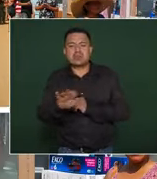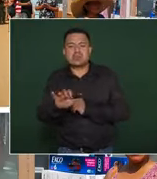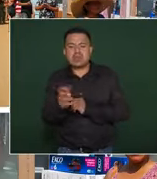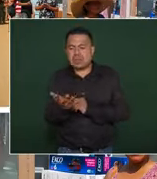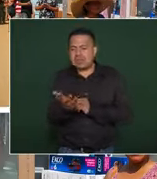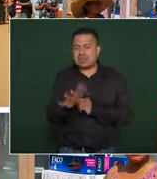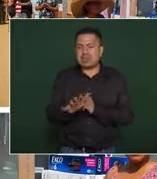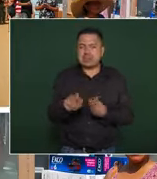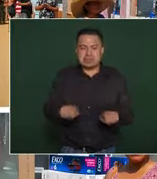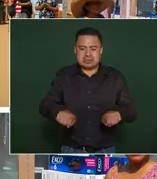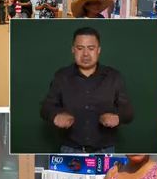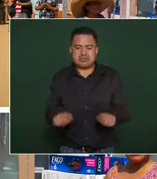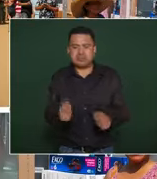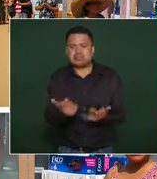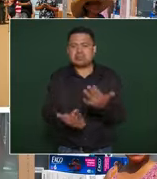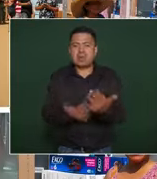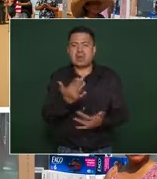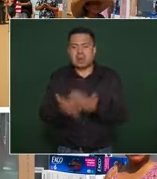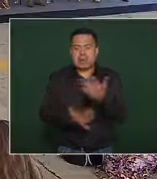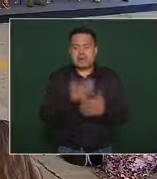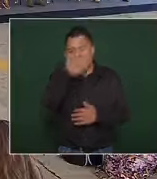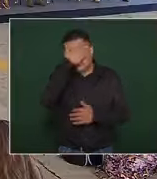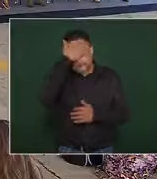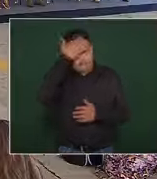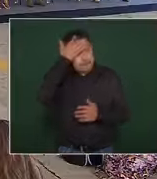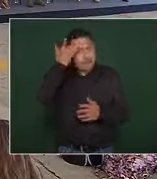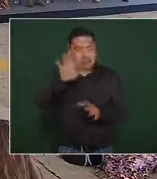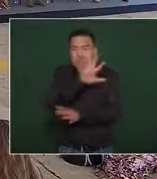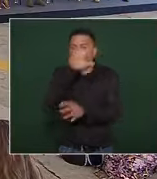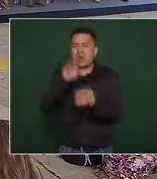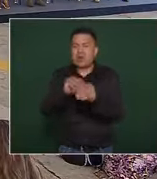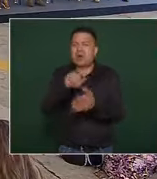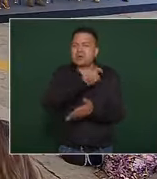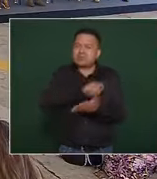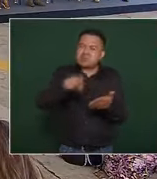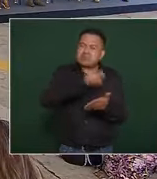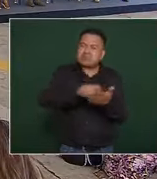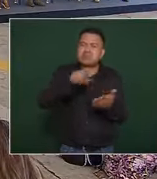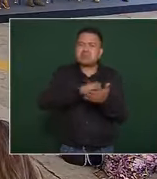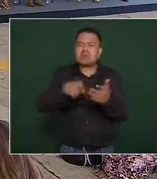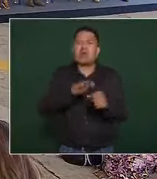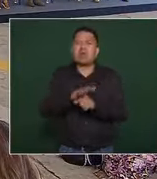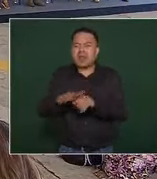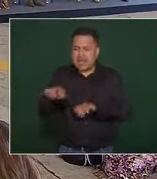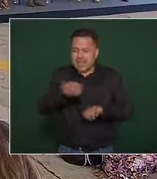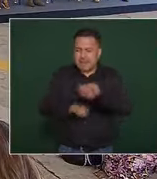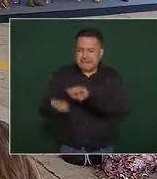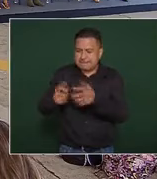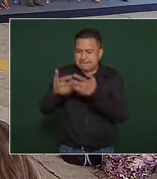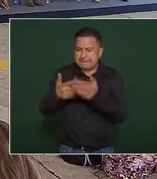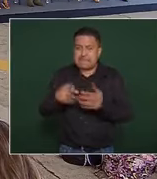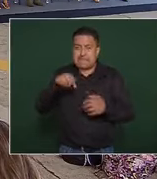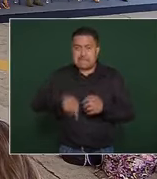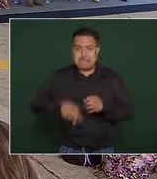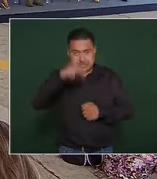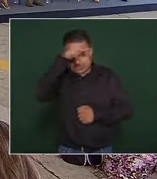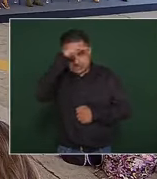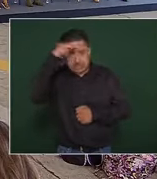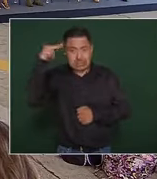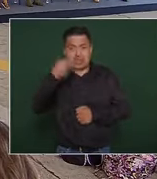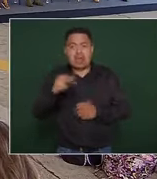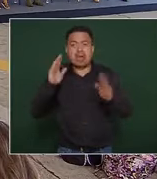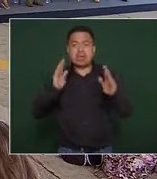14.410 estufas. De los enseres que se adquirieron a lo que es las empresas nacionales, se han